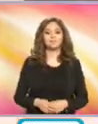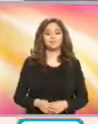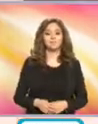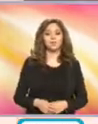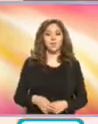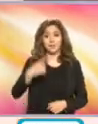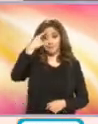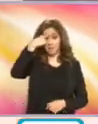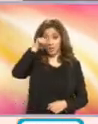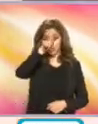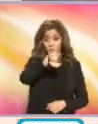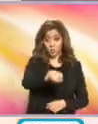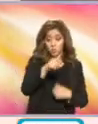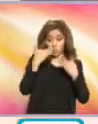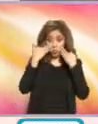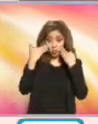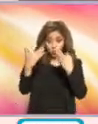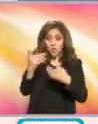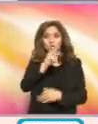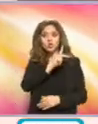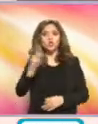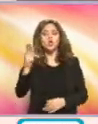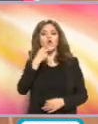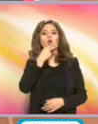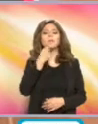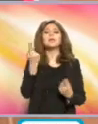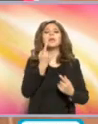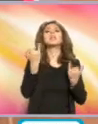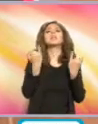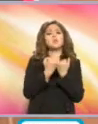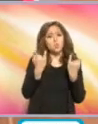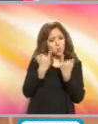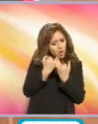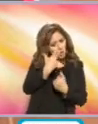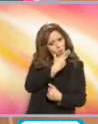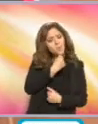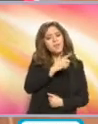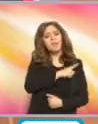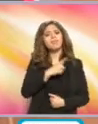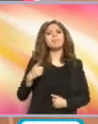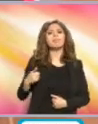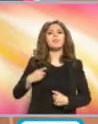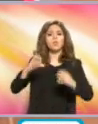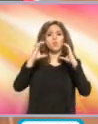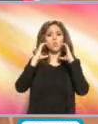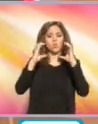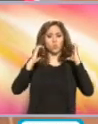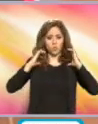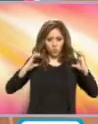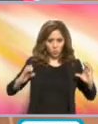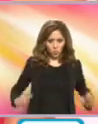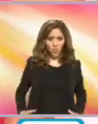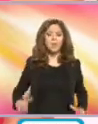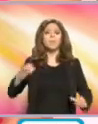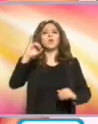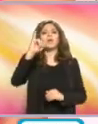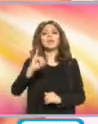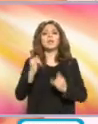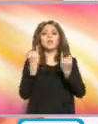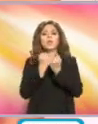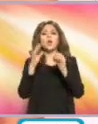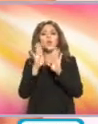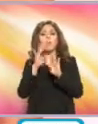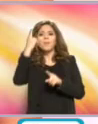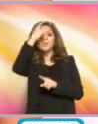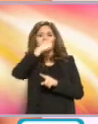muestres la parte de todas las dudas que tienen los hombres, porque también se vale que los hombres se cuiden, y hay muchos hombres que están interesados y mujeres en este tema. ¿Qué